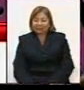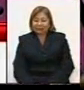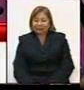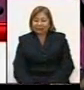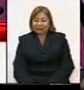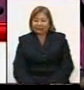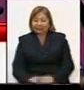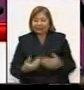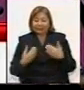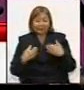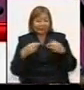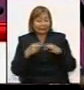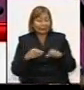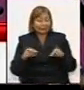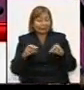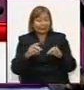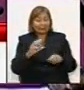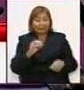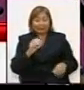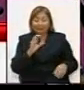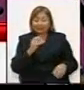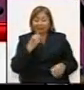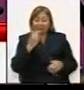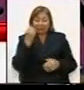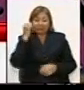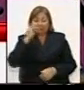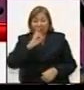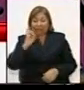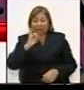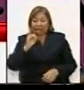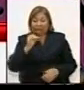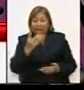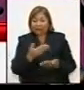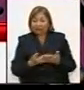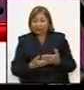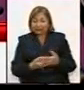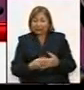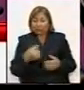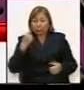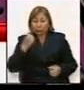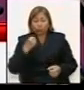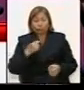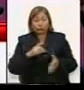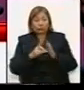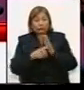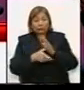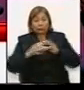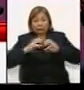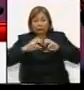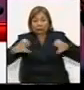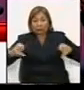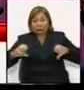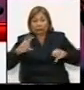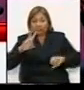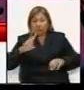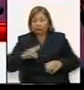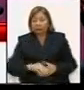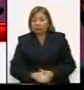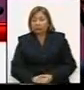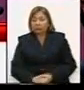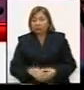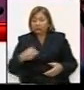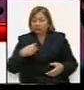lo que el pueblo nos dio, y una izquierda representativa que empezó muy fuerte y luego se dividió en dos. También